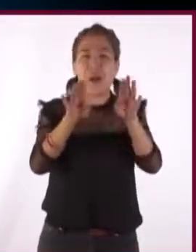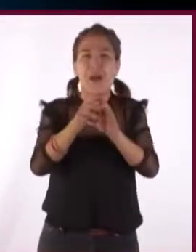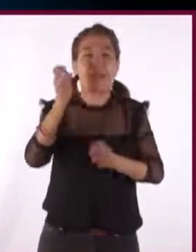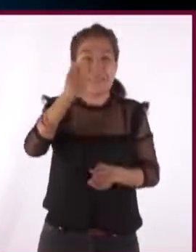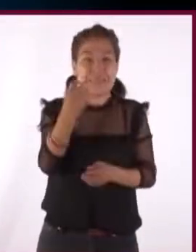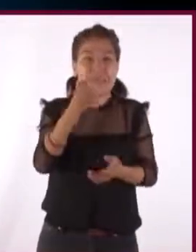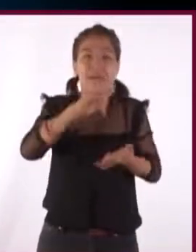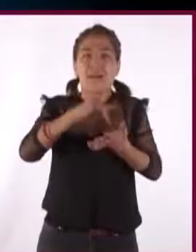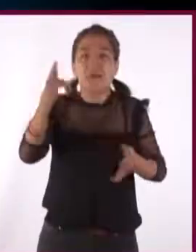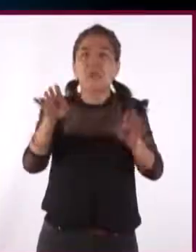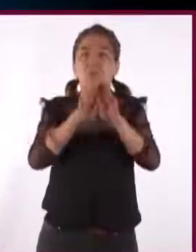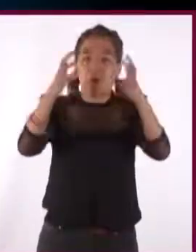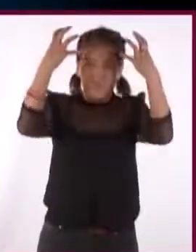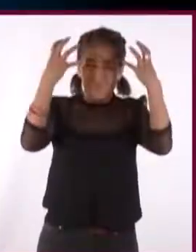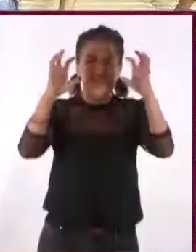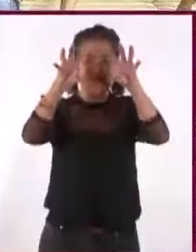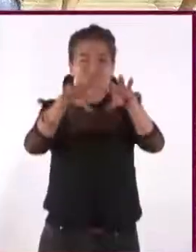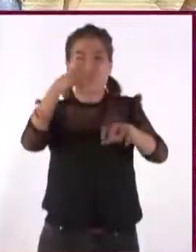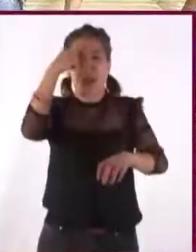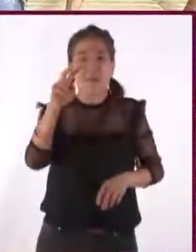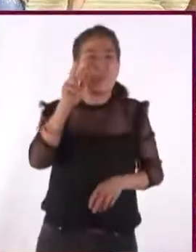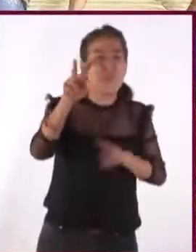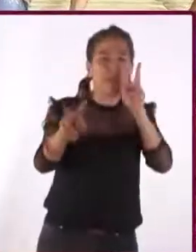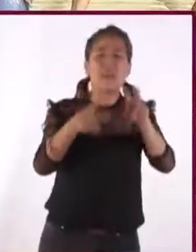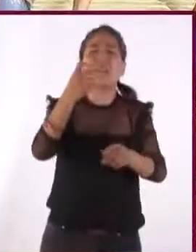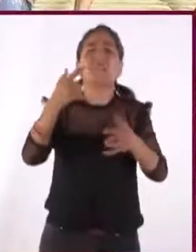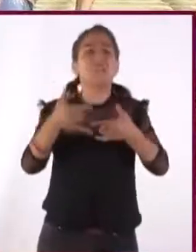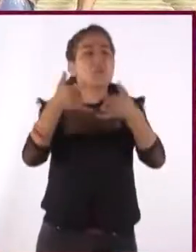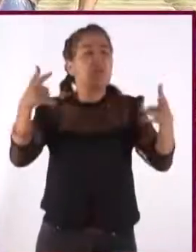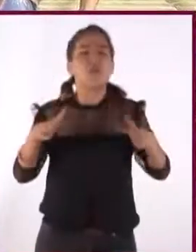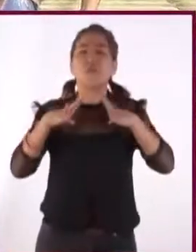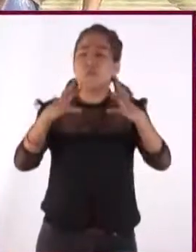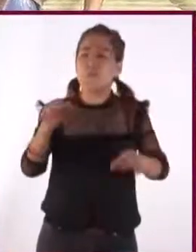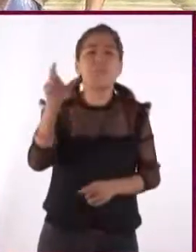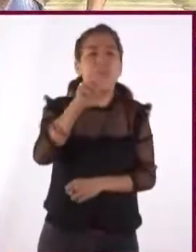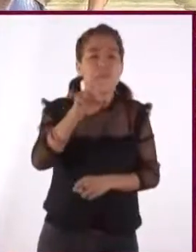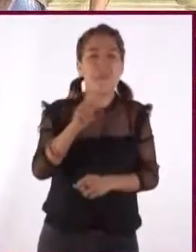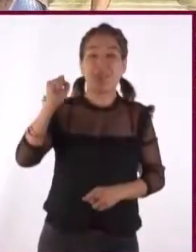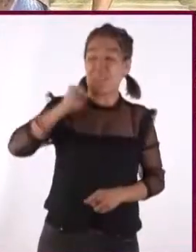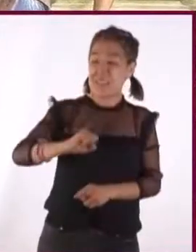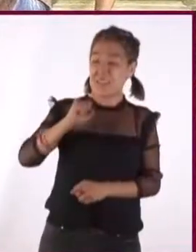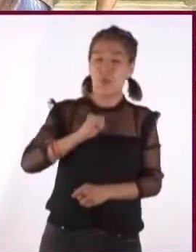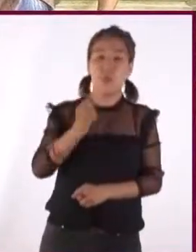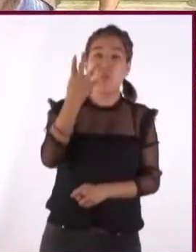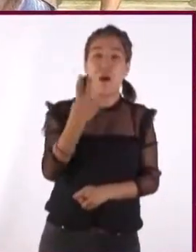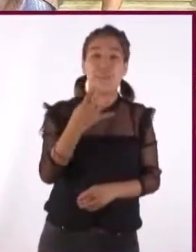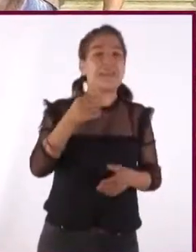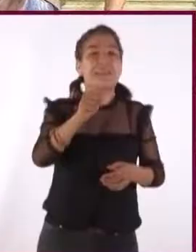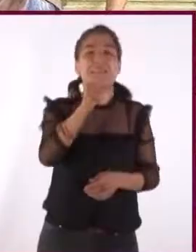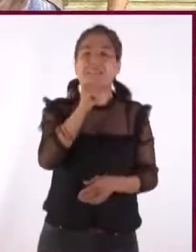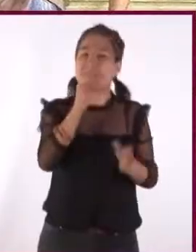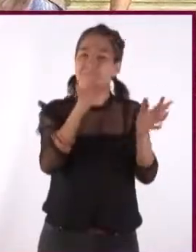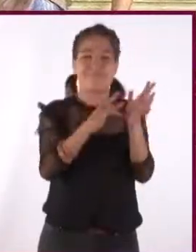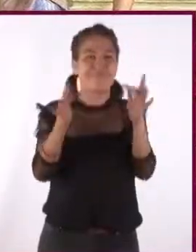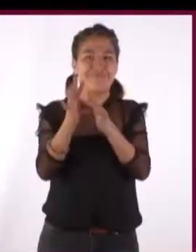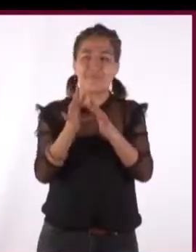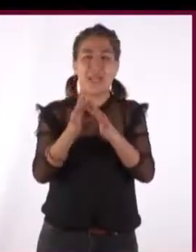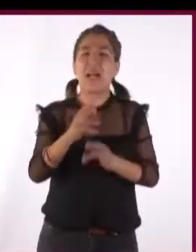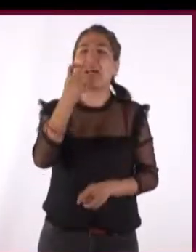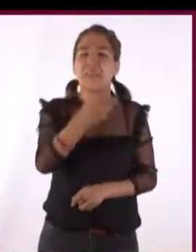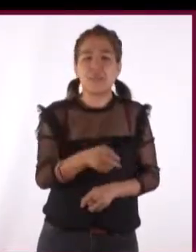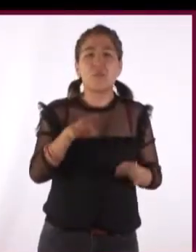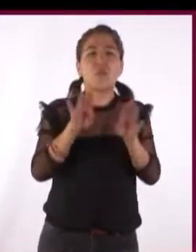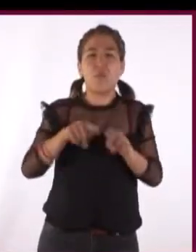ello, tenemos la capacidad de percepción. La historia de las ilusiones ópticas se remonta al siglo IV a.C.,